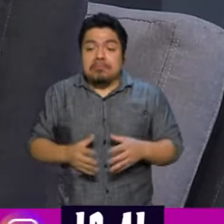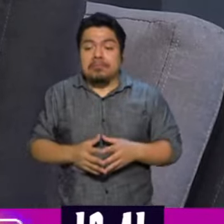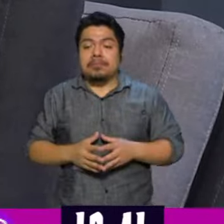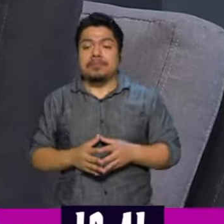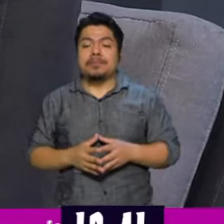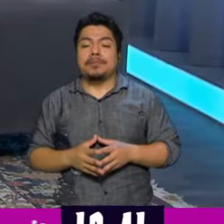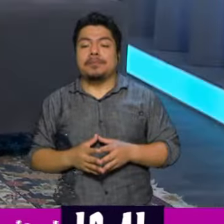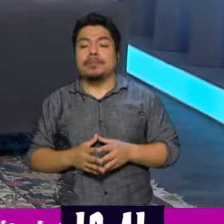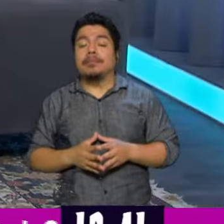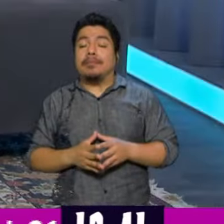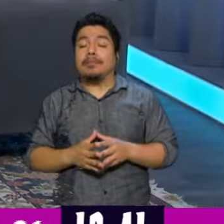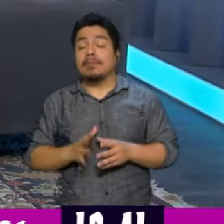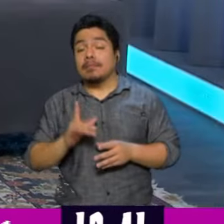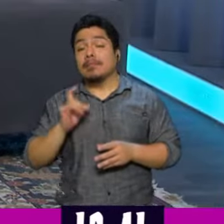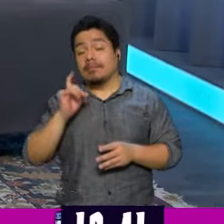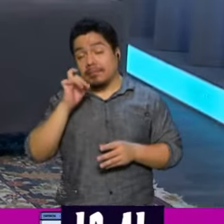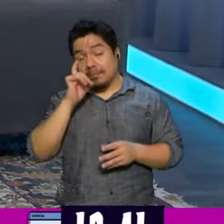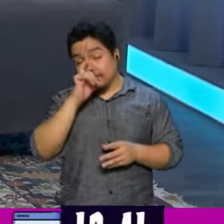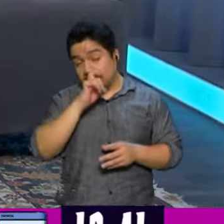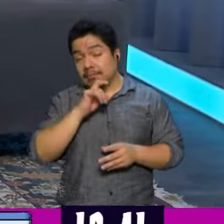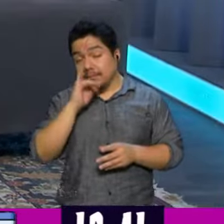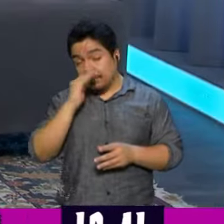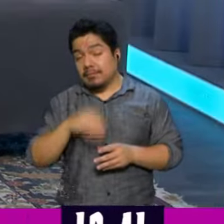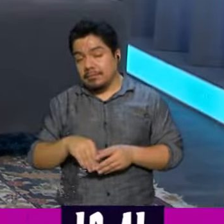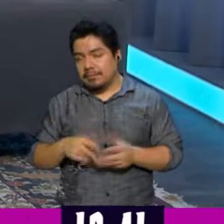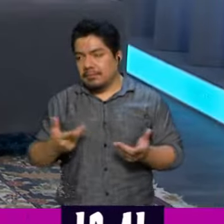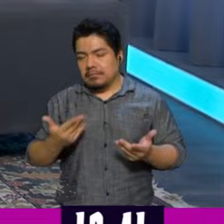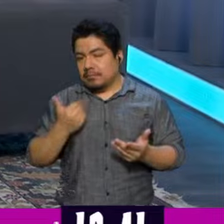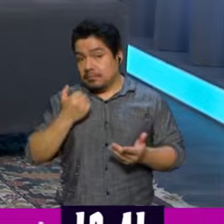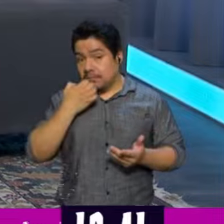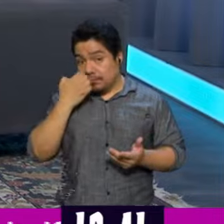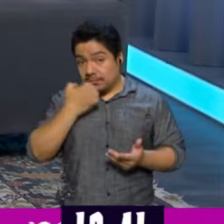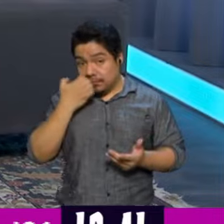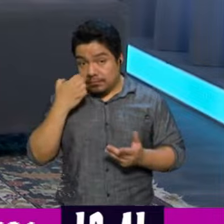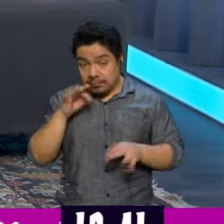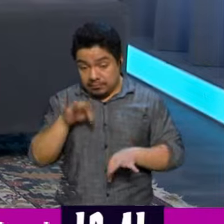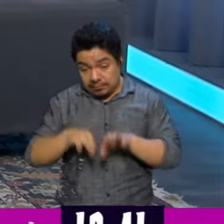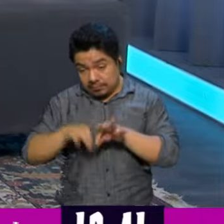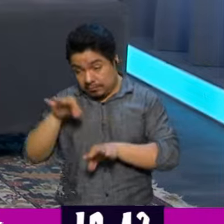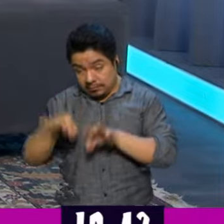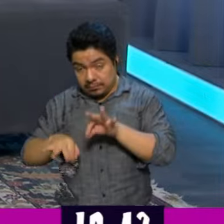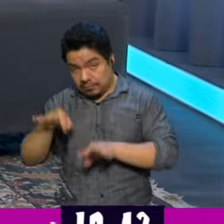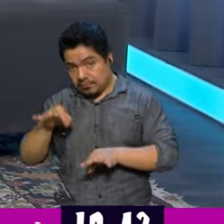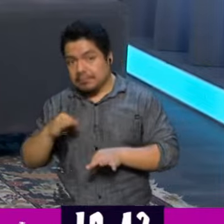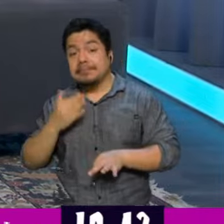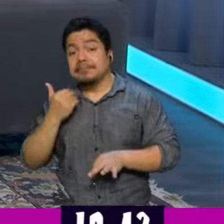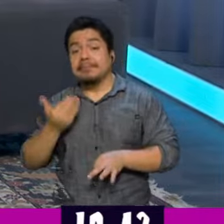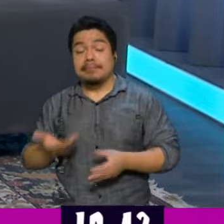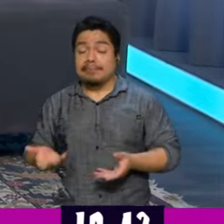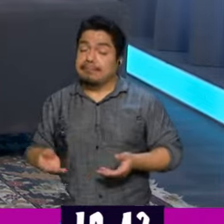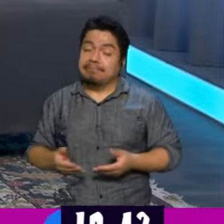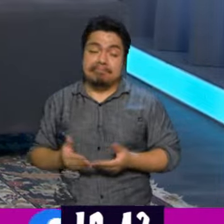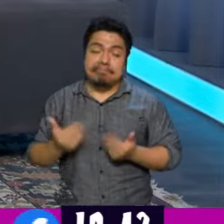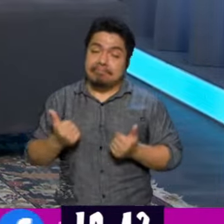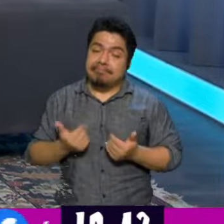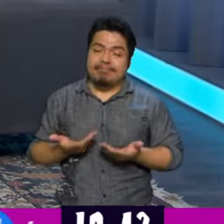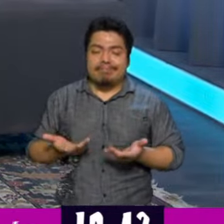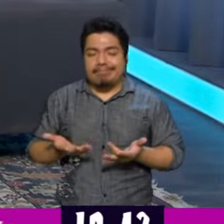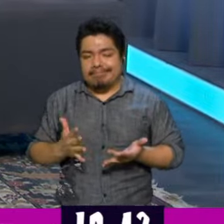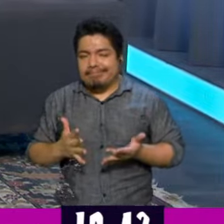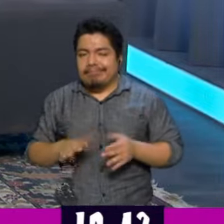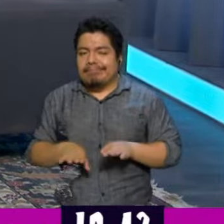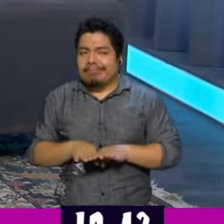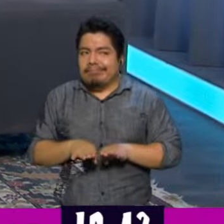No. ¿Cómo crees? Pero sí, es difícil, Charro, no es que no. Yo no sé que haya una escuela de títeres. No. Ah, ¿verdad? No, realmente sí es más un